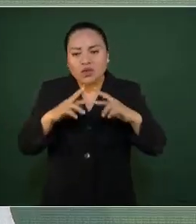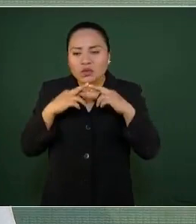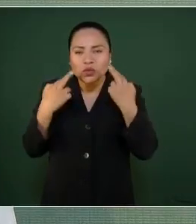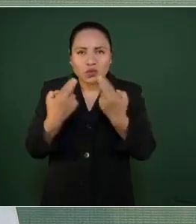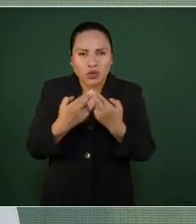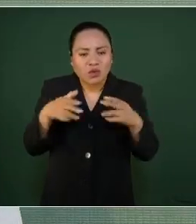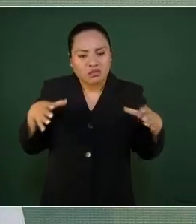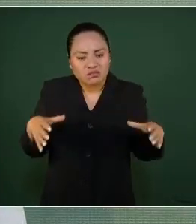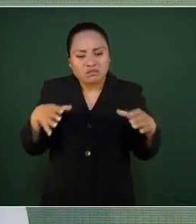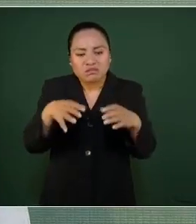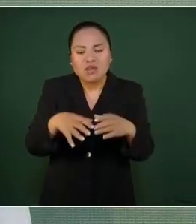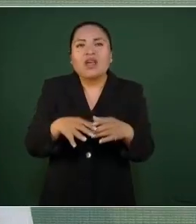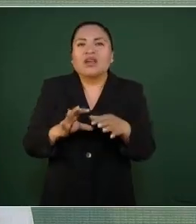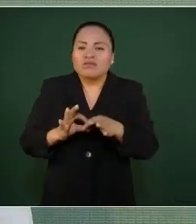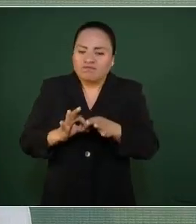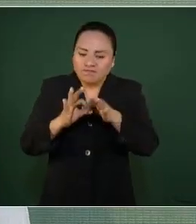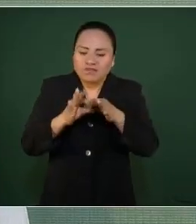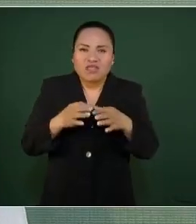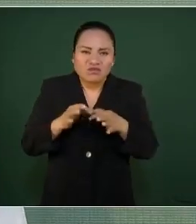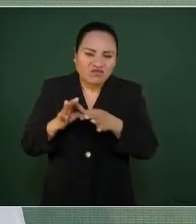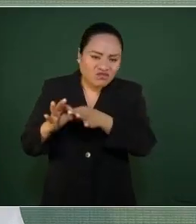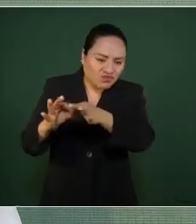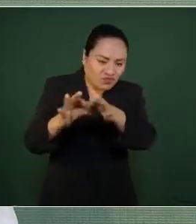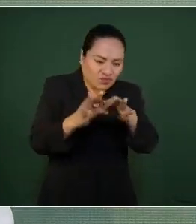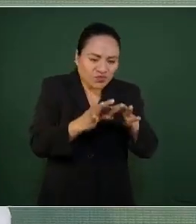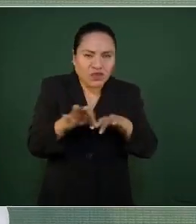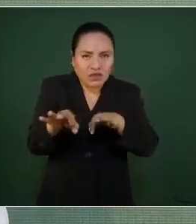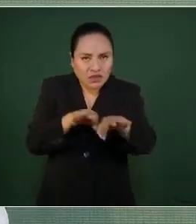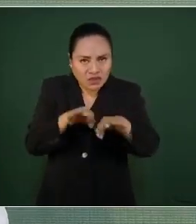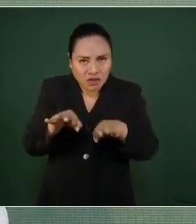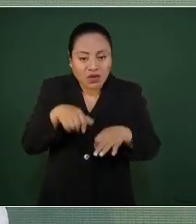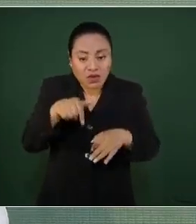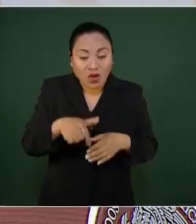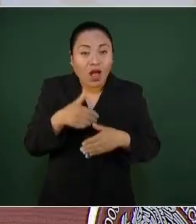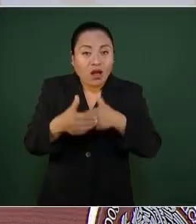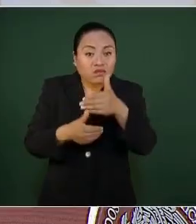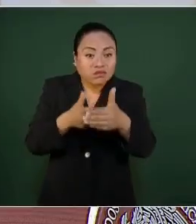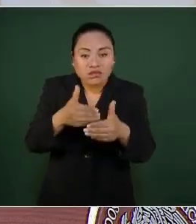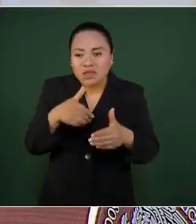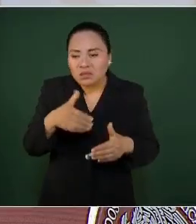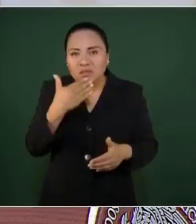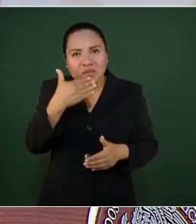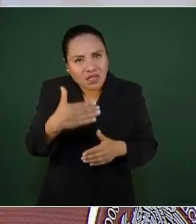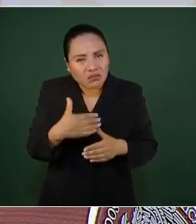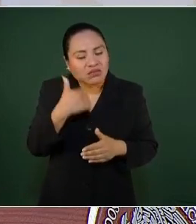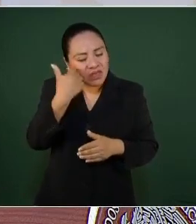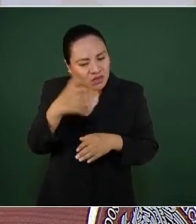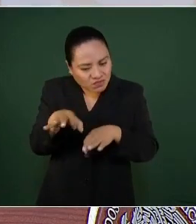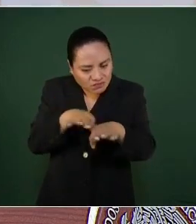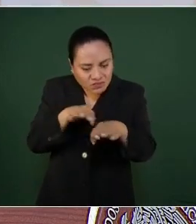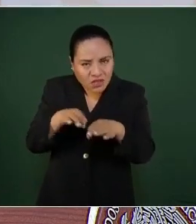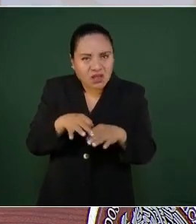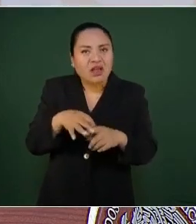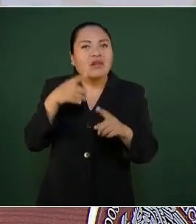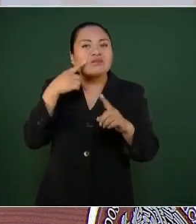conjunto y esperamos que el paso que daremos el día de hoy sea determinante para alcanzar tal